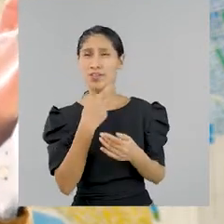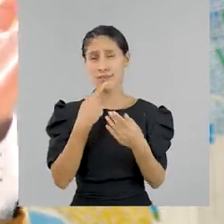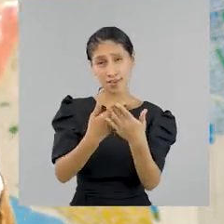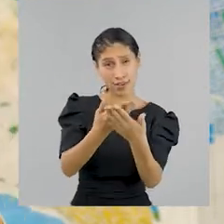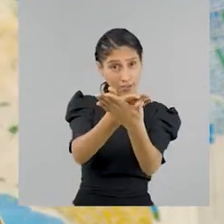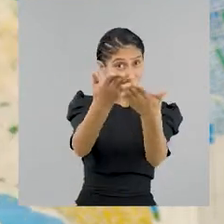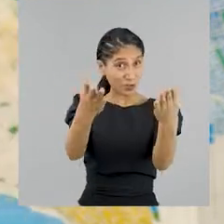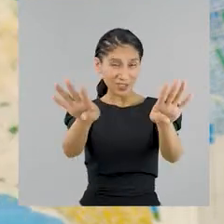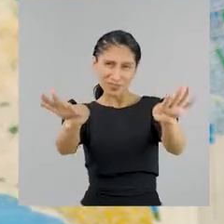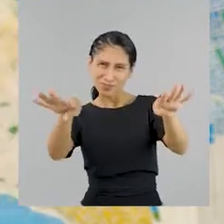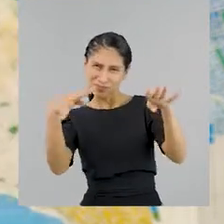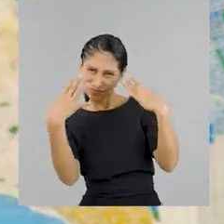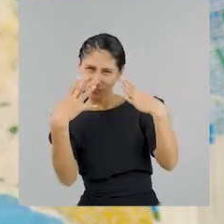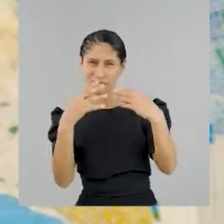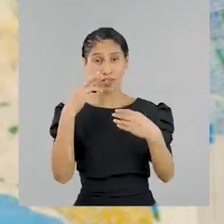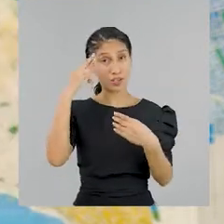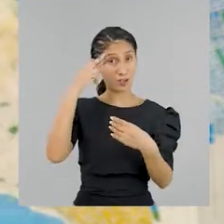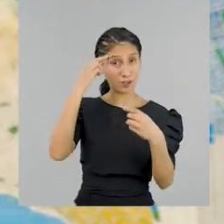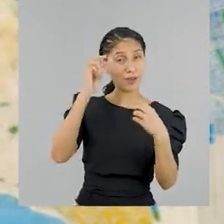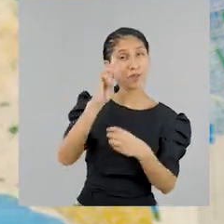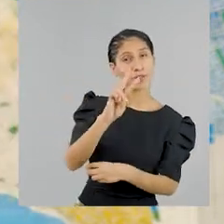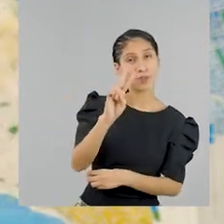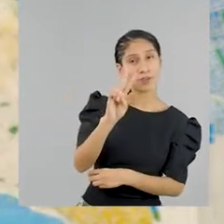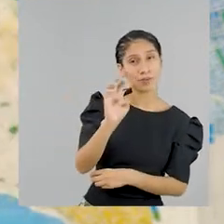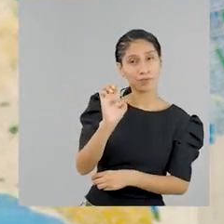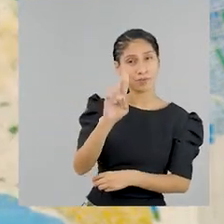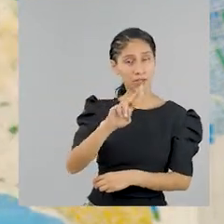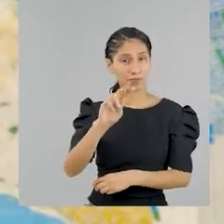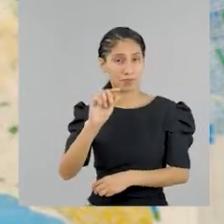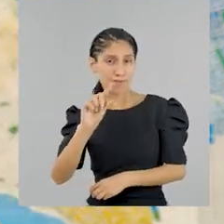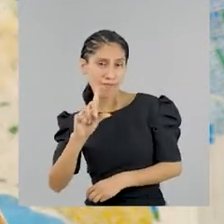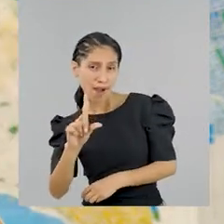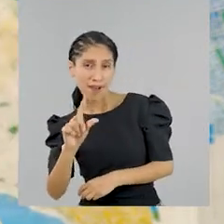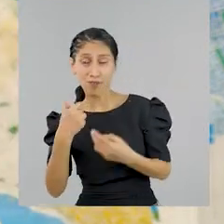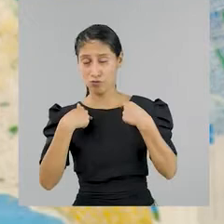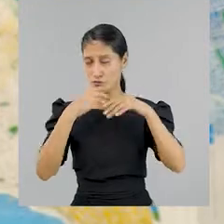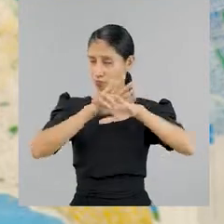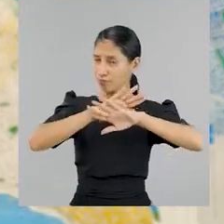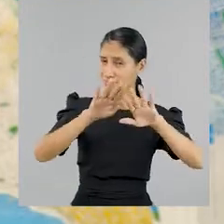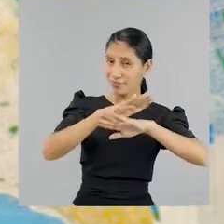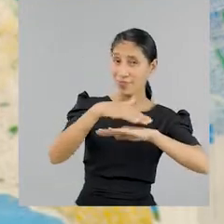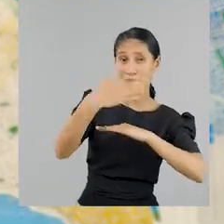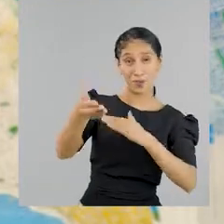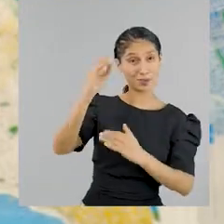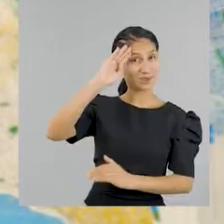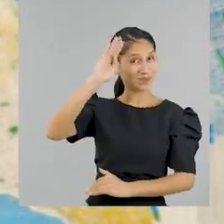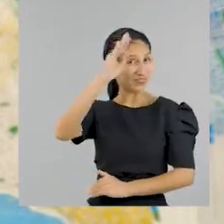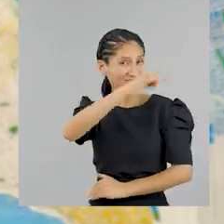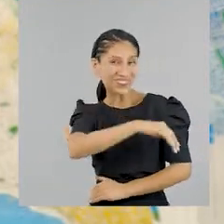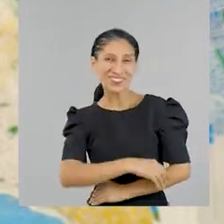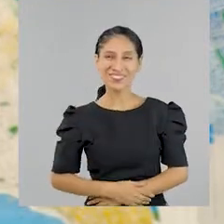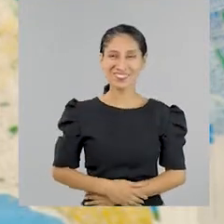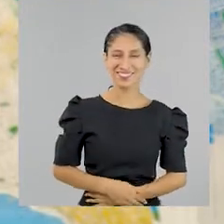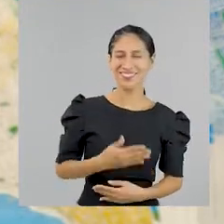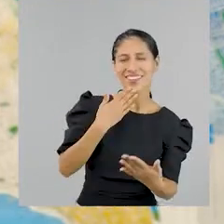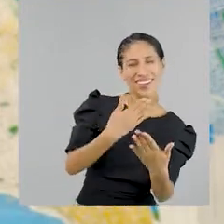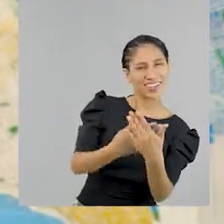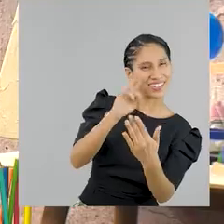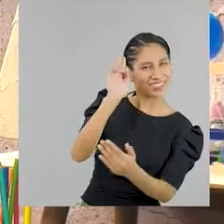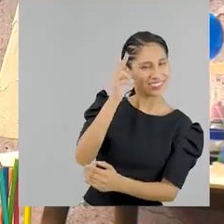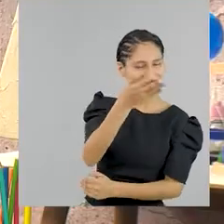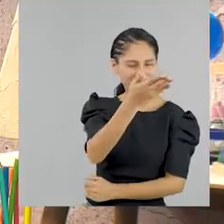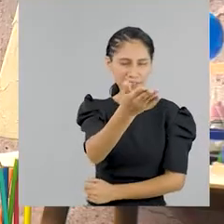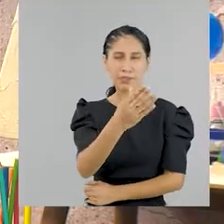chicos de la Pre, por estar conectados a esta sesión de razonamiento verbal. Yo tengo que salir. Conmigo será hasta otra oportunidad.